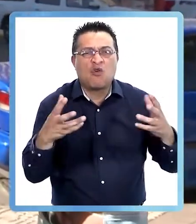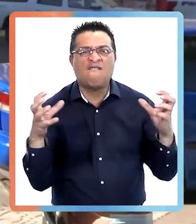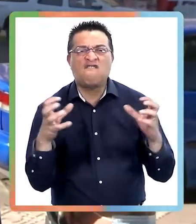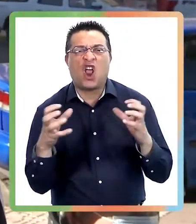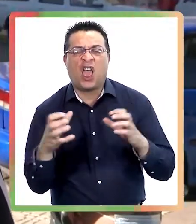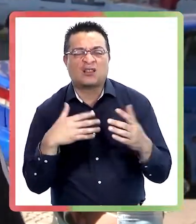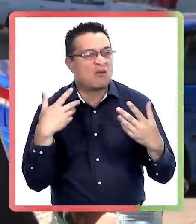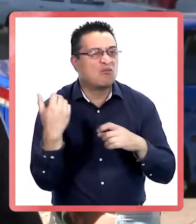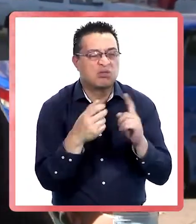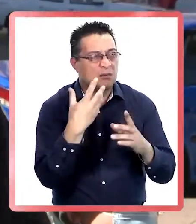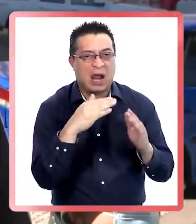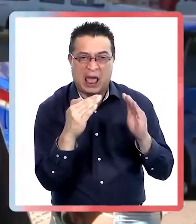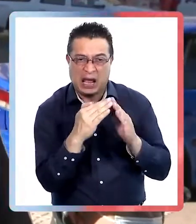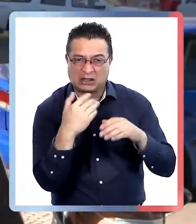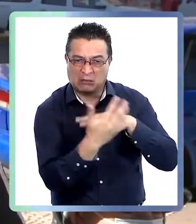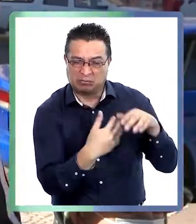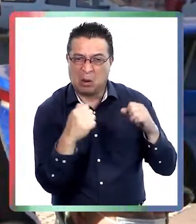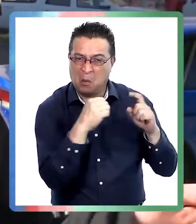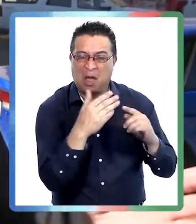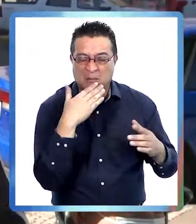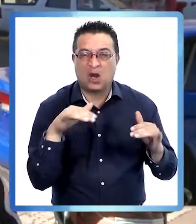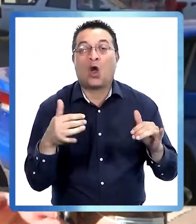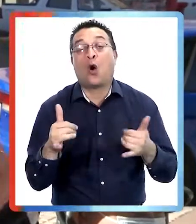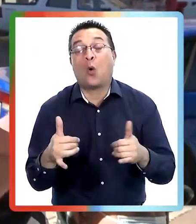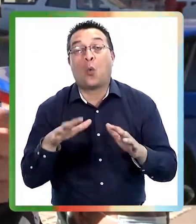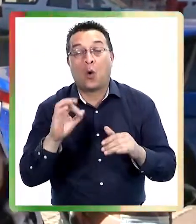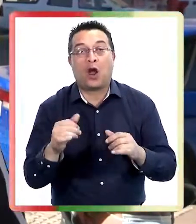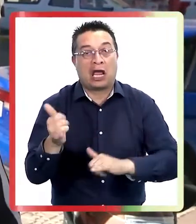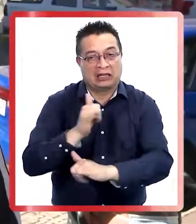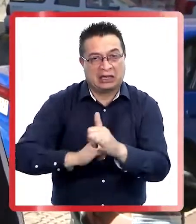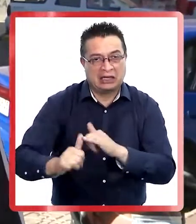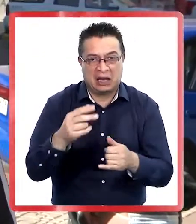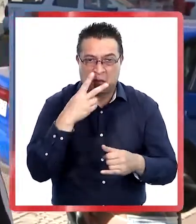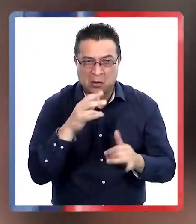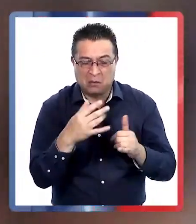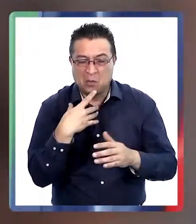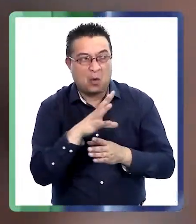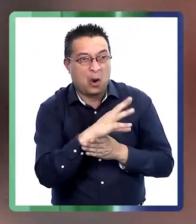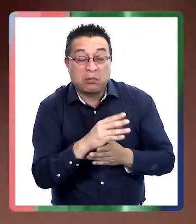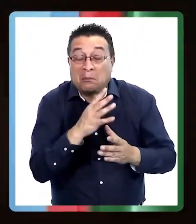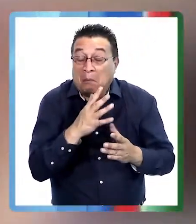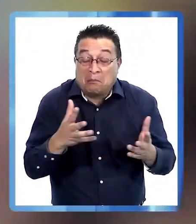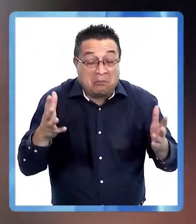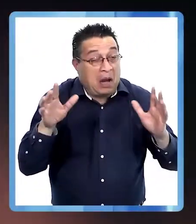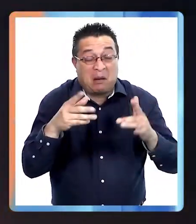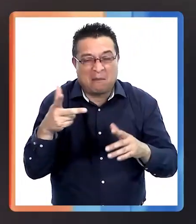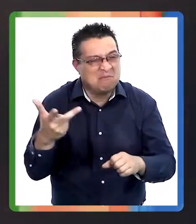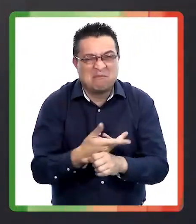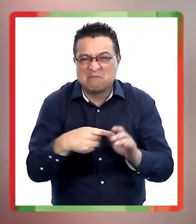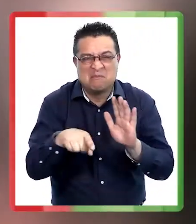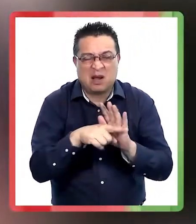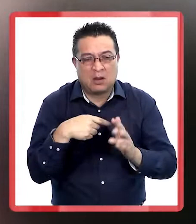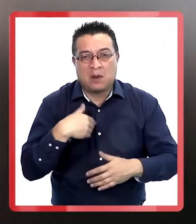tanta violencia? Le dije yo, verán en su casa violencia o con esos juegos del internet que juegan, pero la encuentro muy mala.